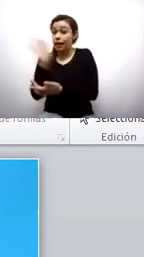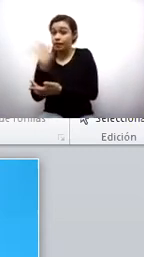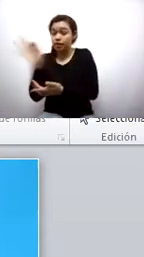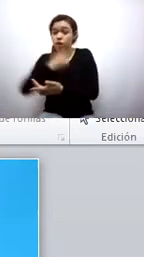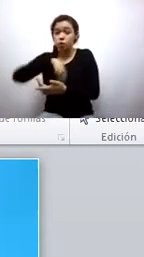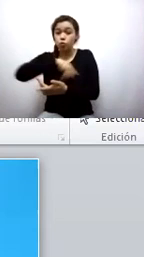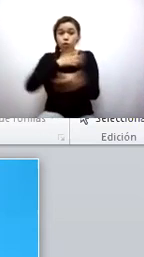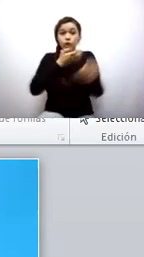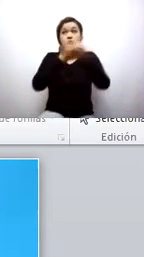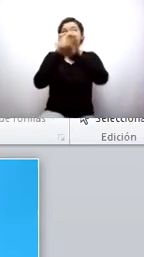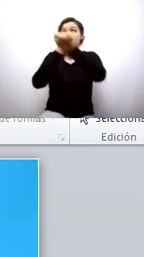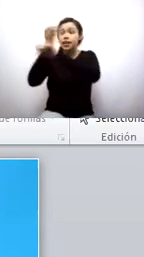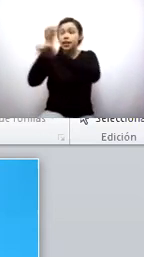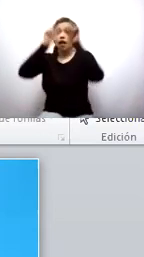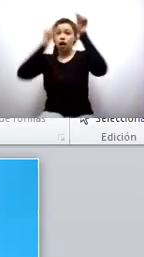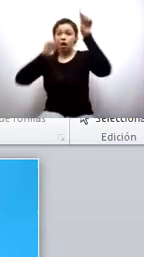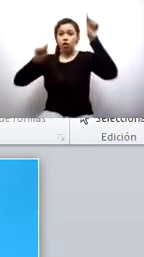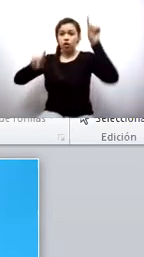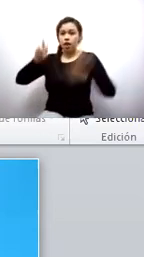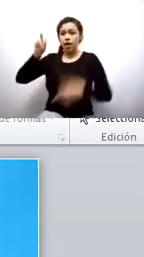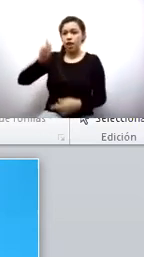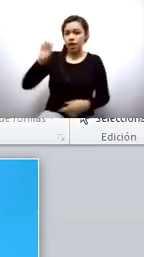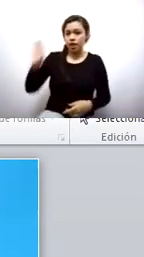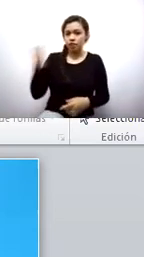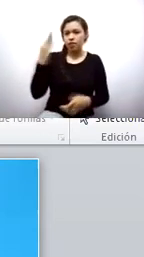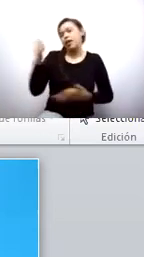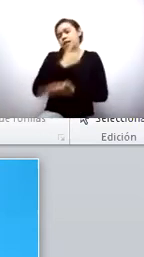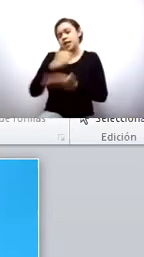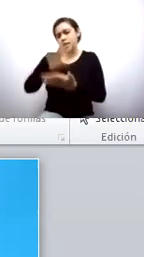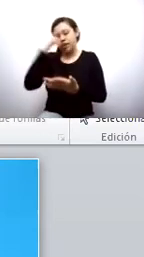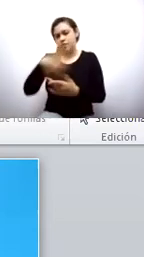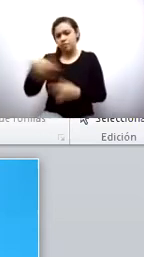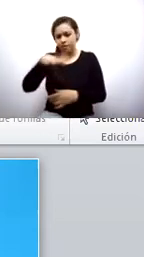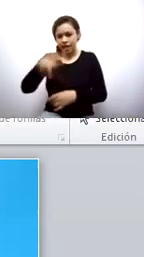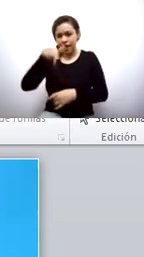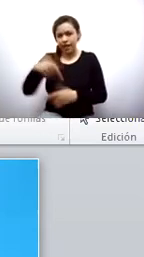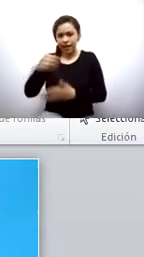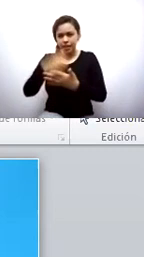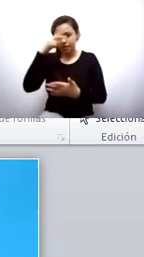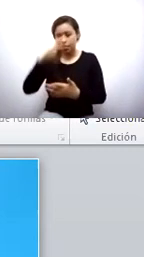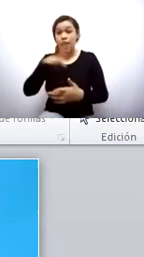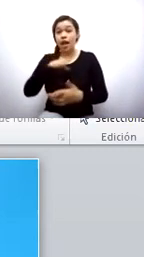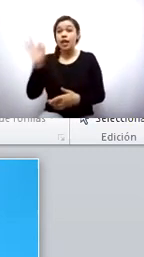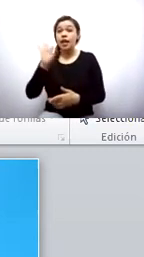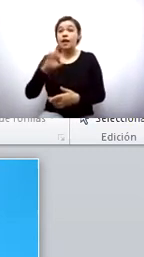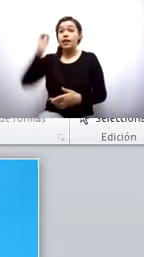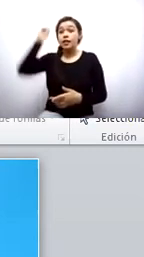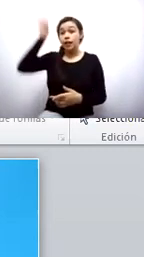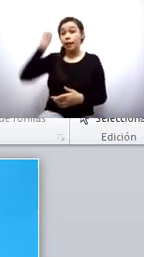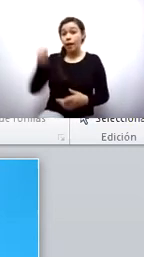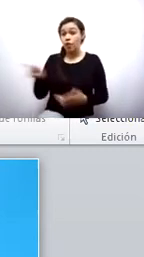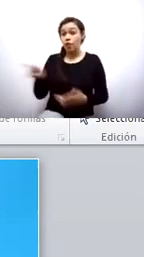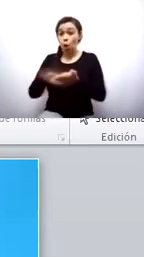entidades, en este caso el Distrito Federal, la Ciudad de México, el Valle de México, estuviésemos en semáforo verde, con